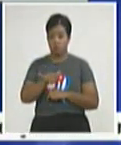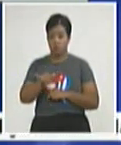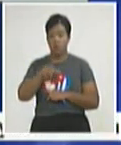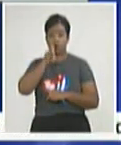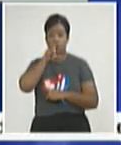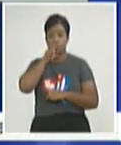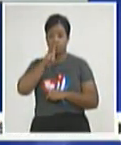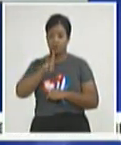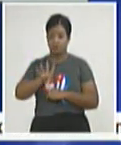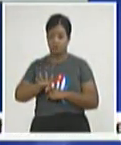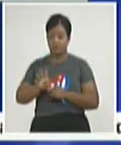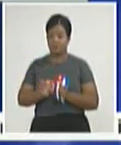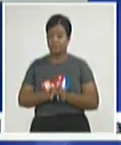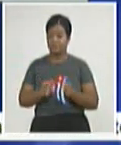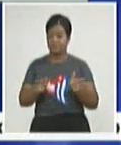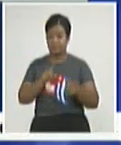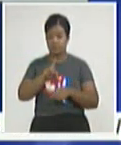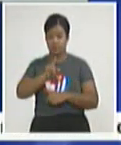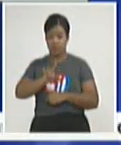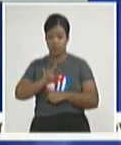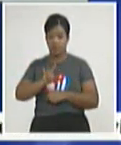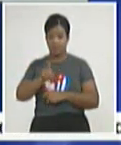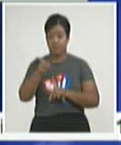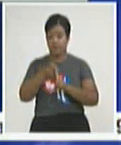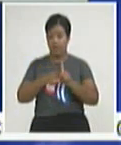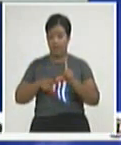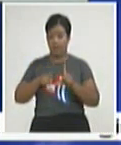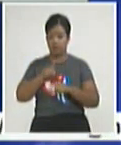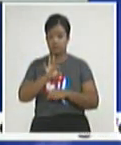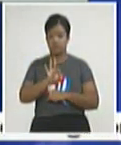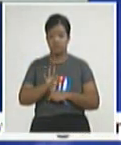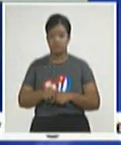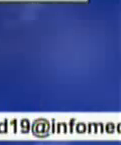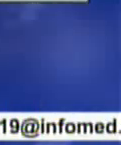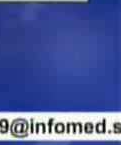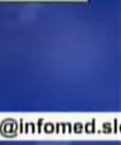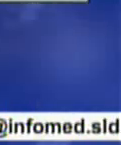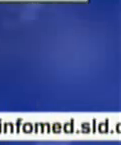San Miguel del Padrón 19 y Regla 18